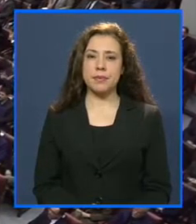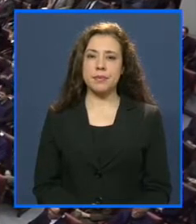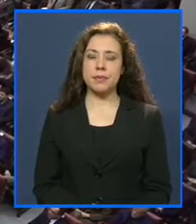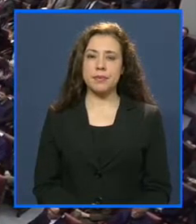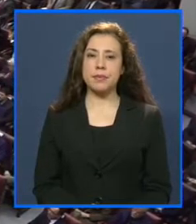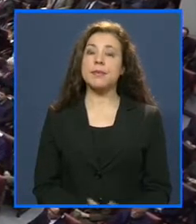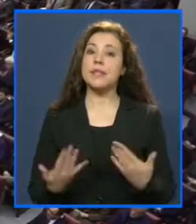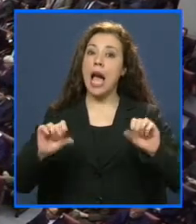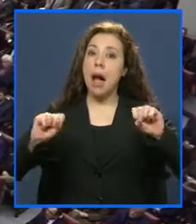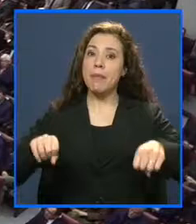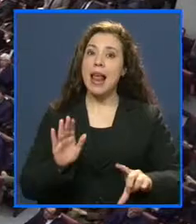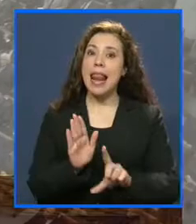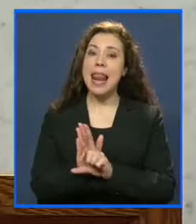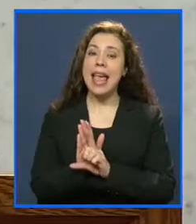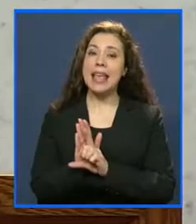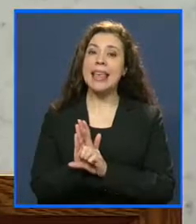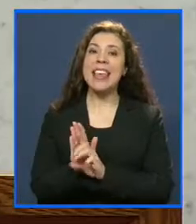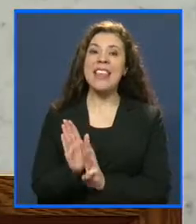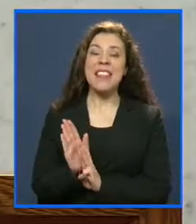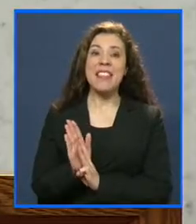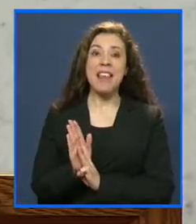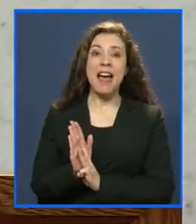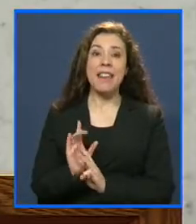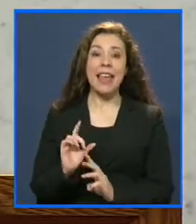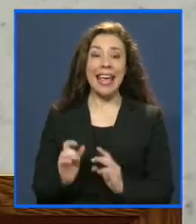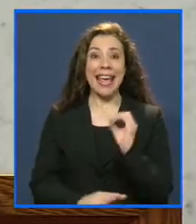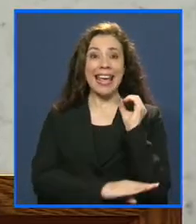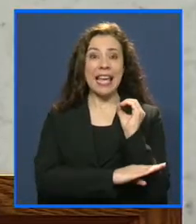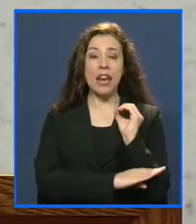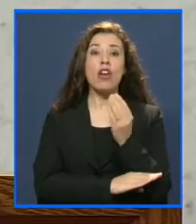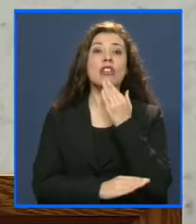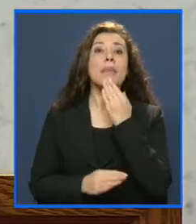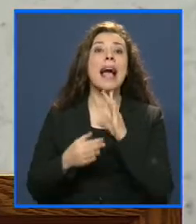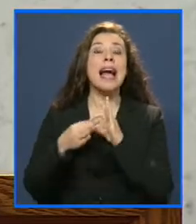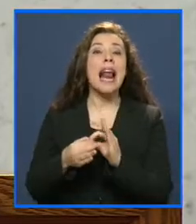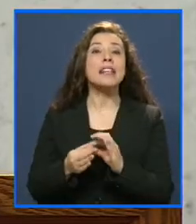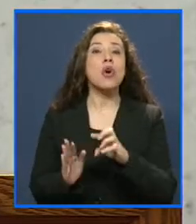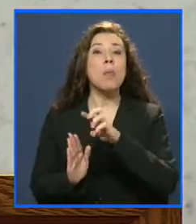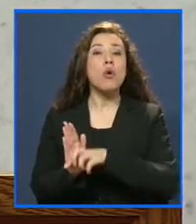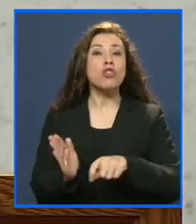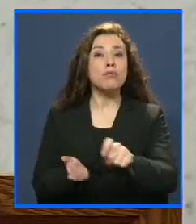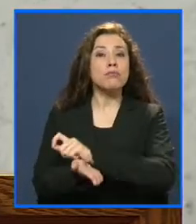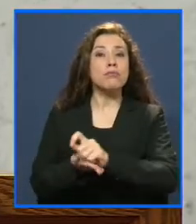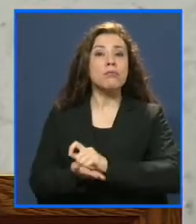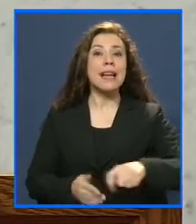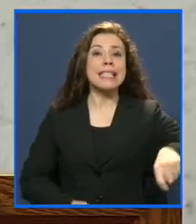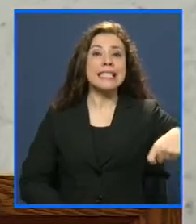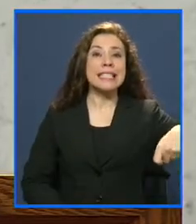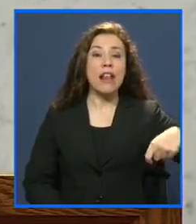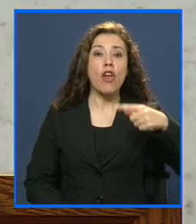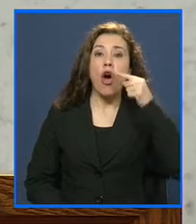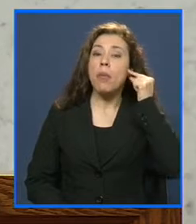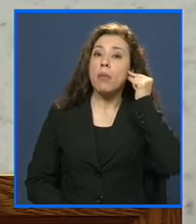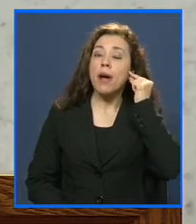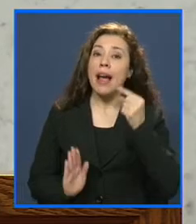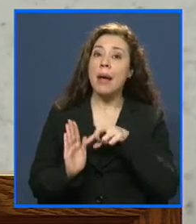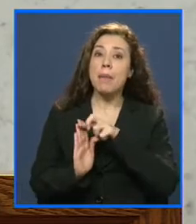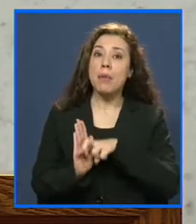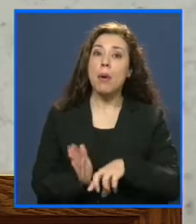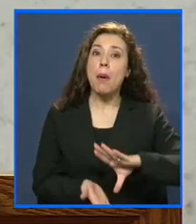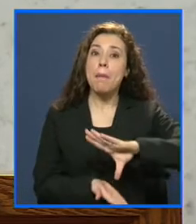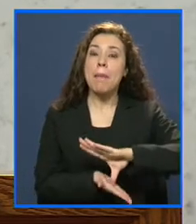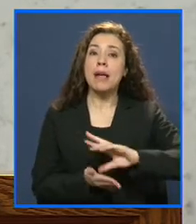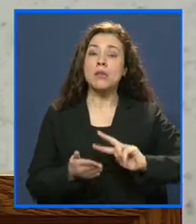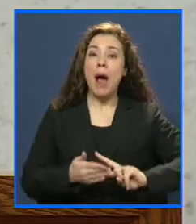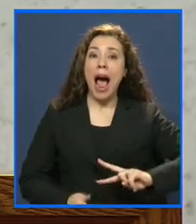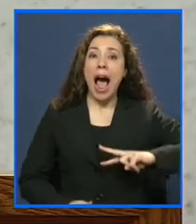aprobamos la ley de identidad de género la cual también fue fruto de una moción de senadoras y senadores con esta iniciativa el país de